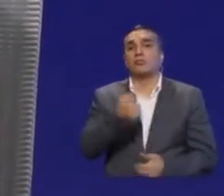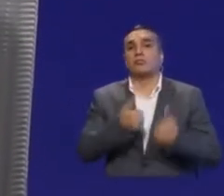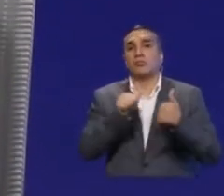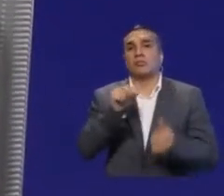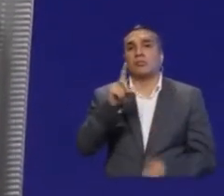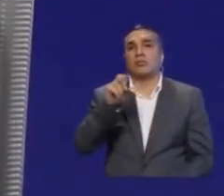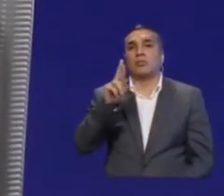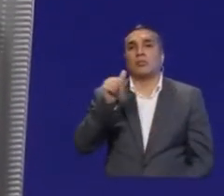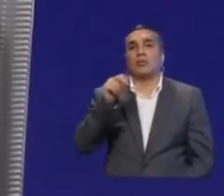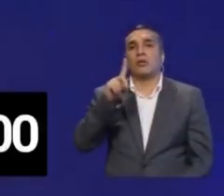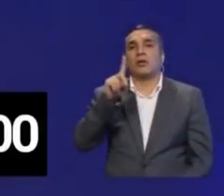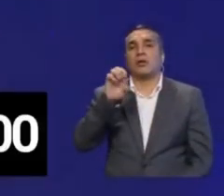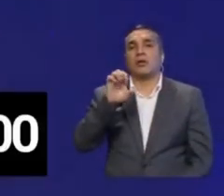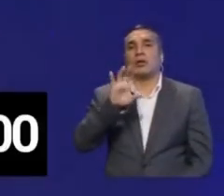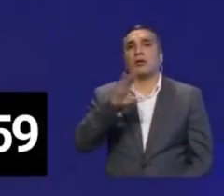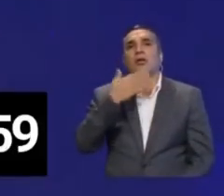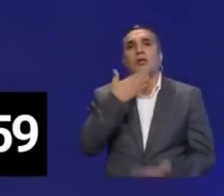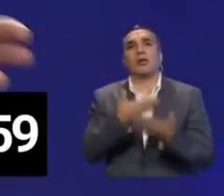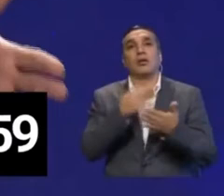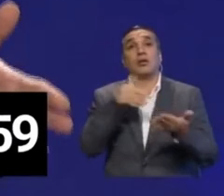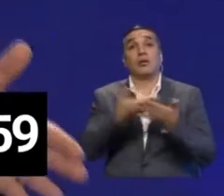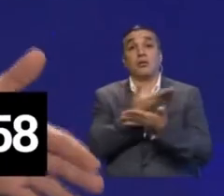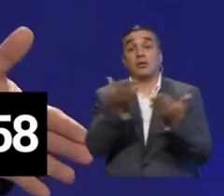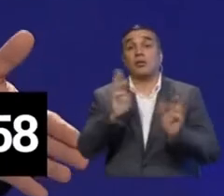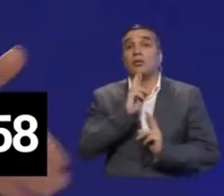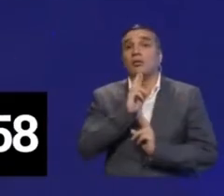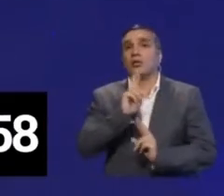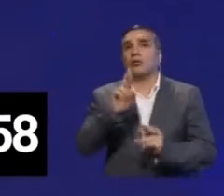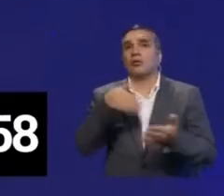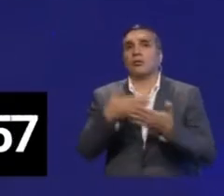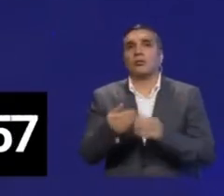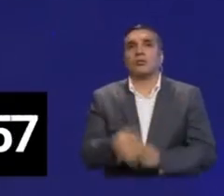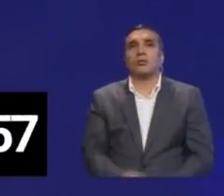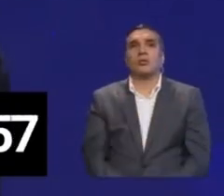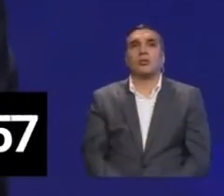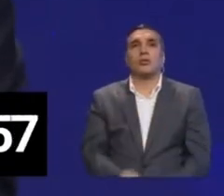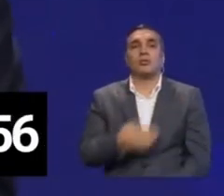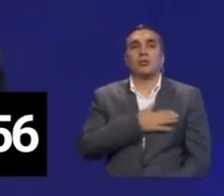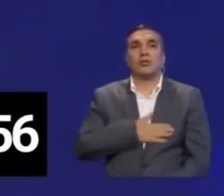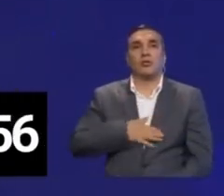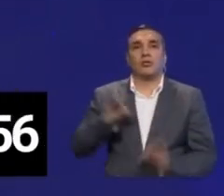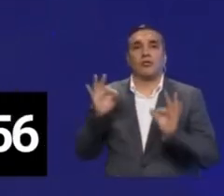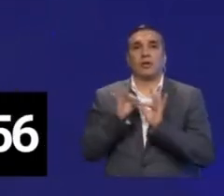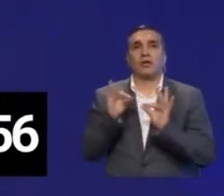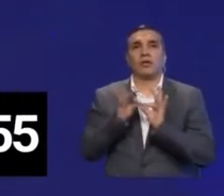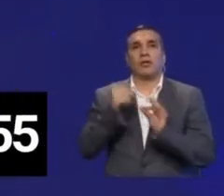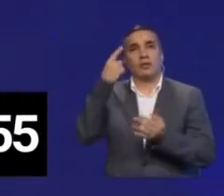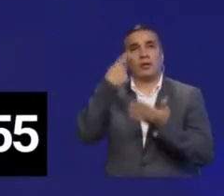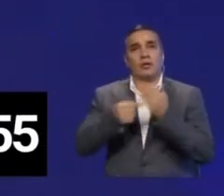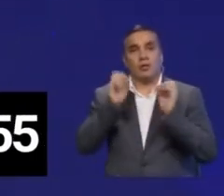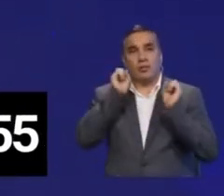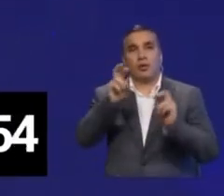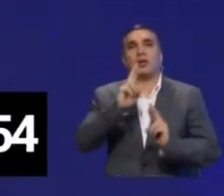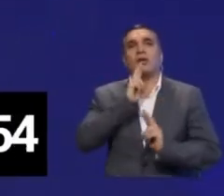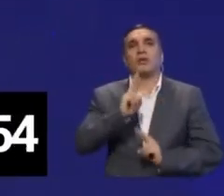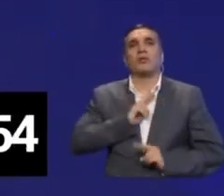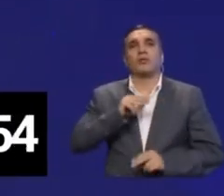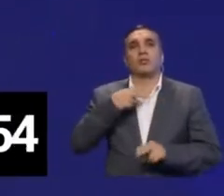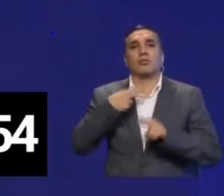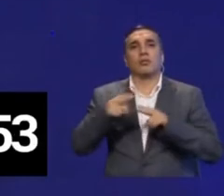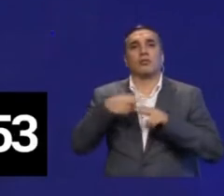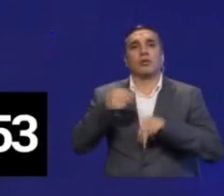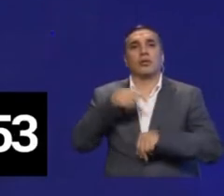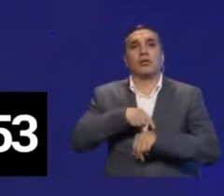Andrade. Gracias. A toditos les vamos a responder. Chequeen mi página de Facebook para que encuentren las respuestas en los próximos